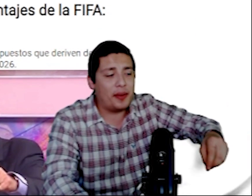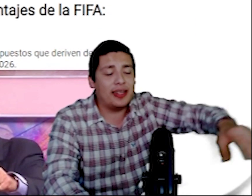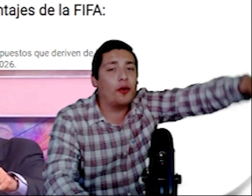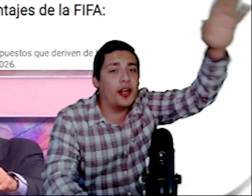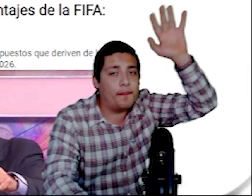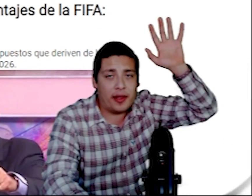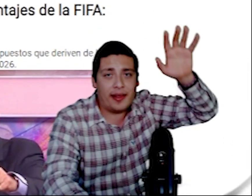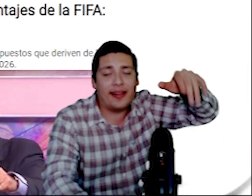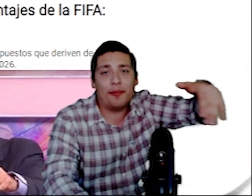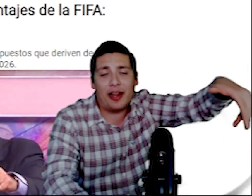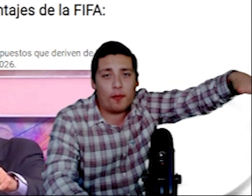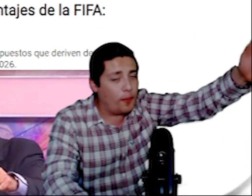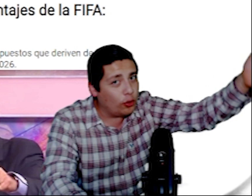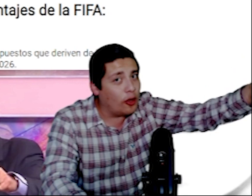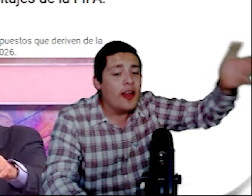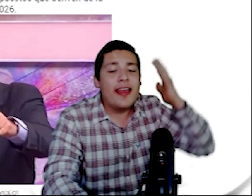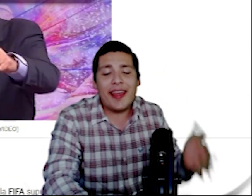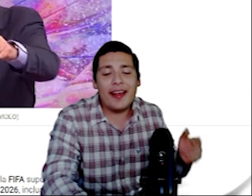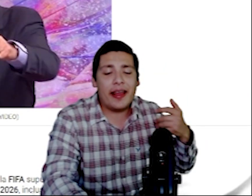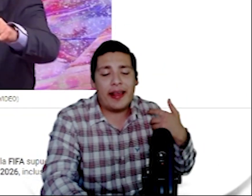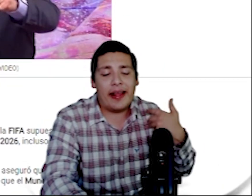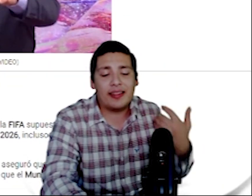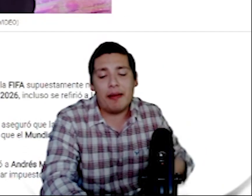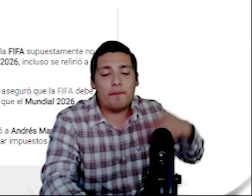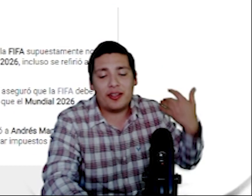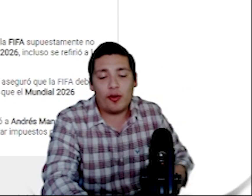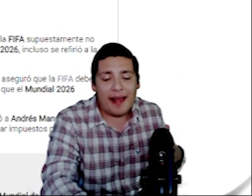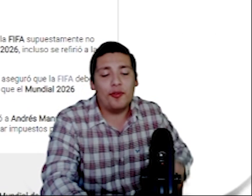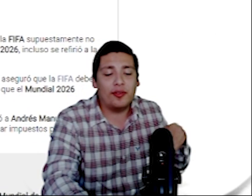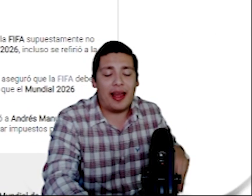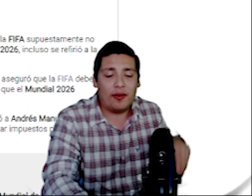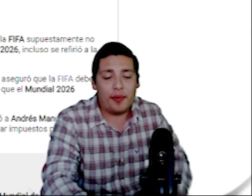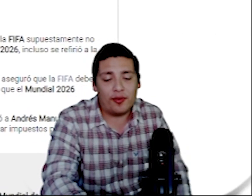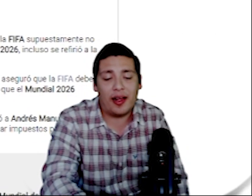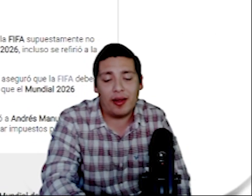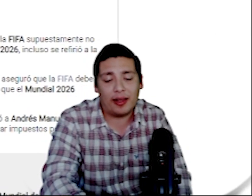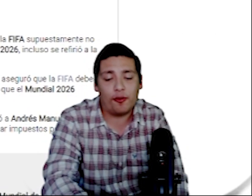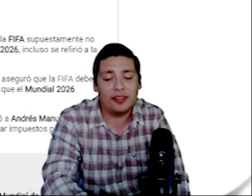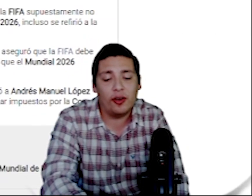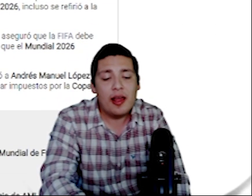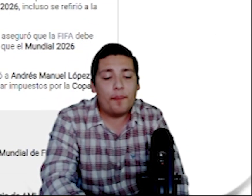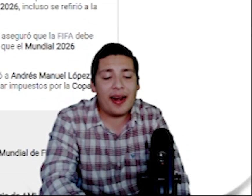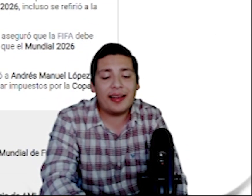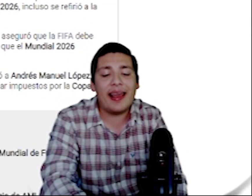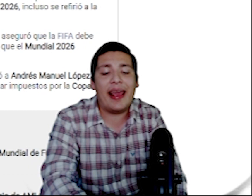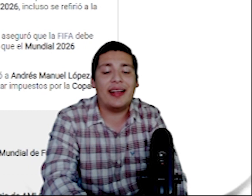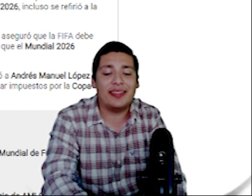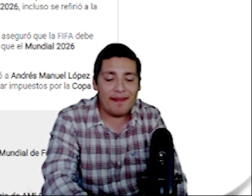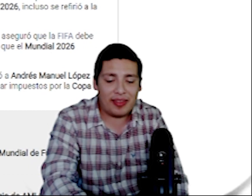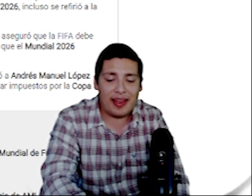escuchado, que empieza con y termina con Pluto, y estaban presionando al gobierno de la Cuarta Transformación para